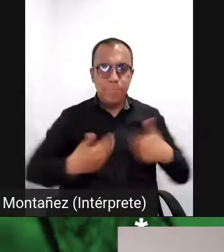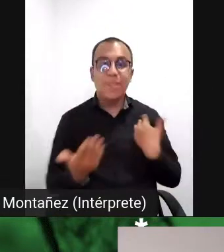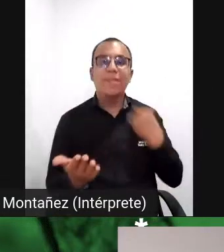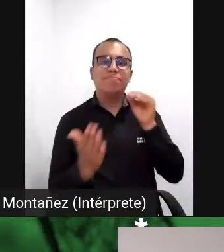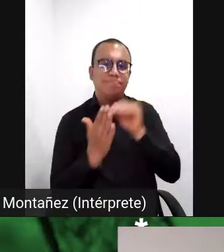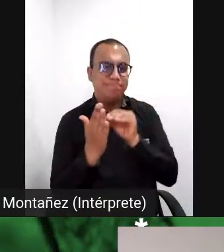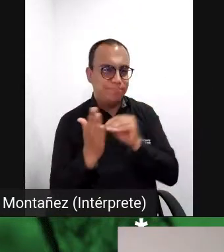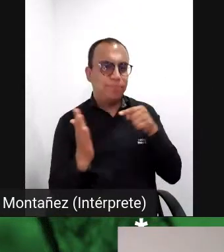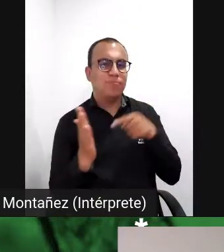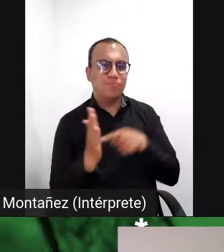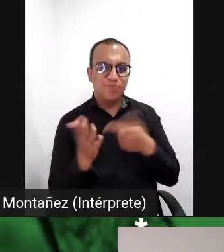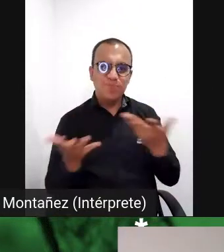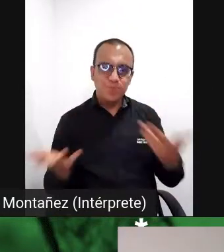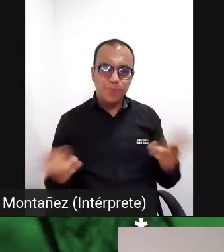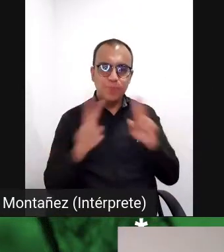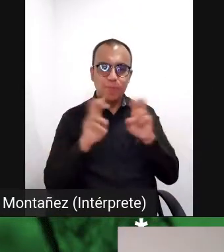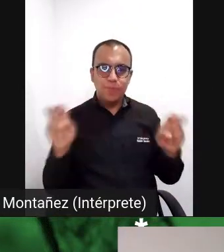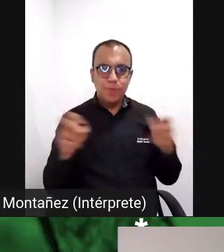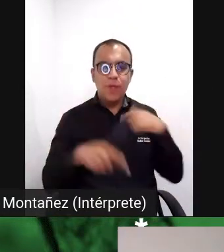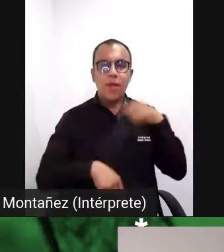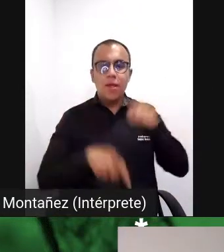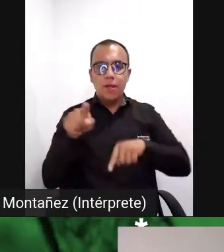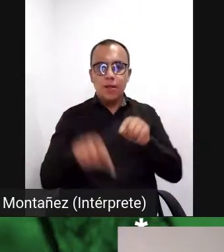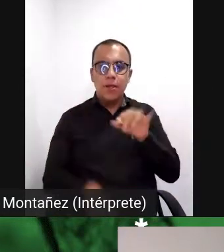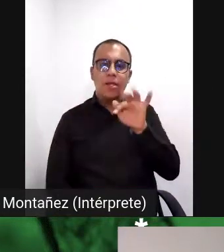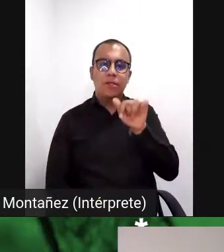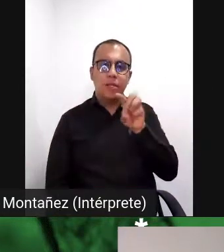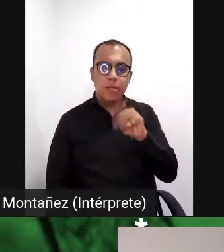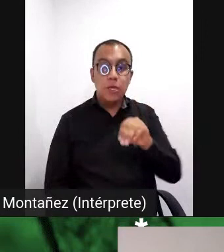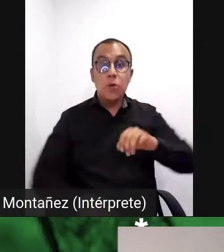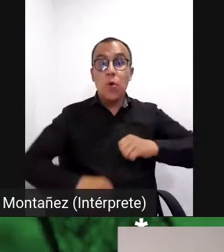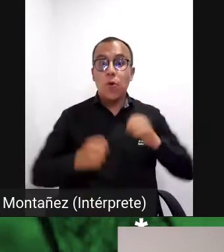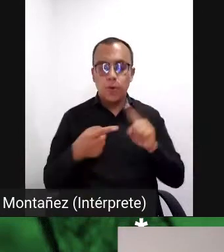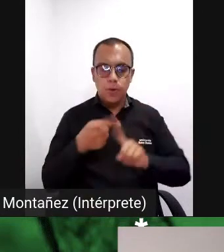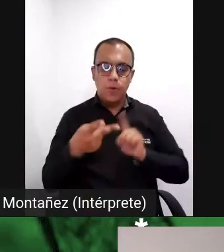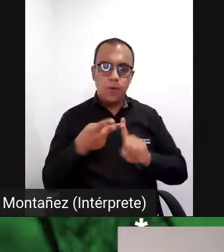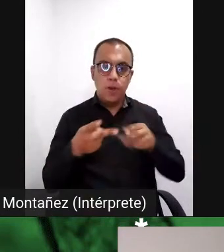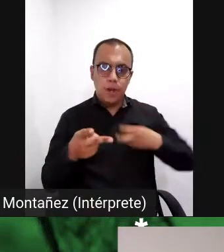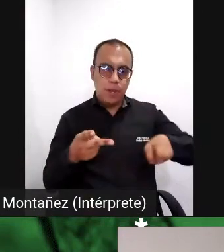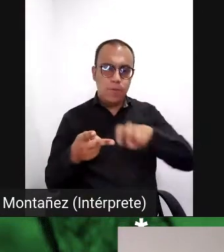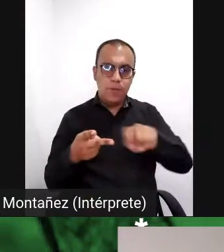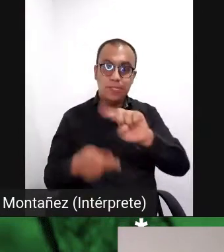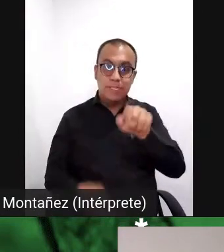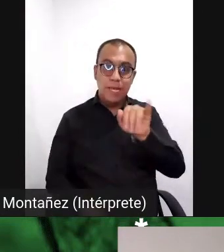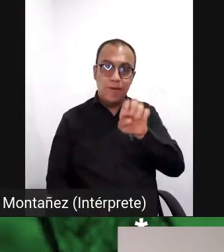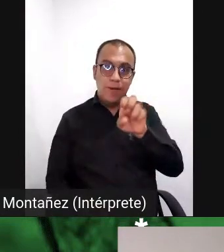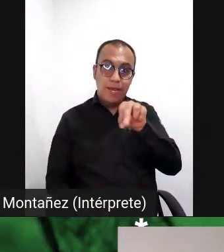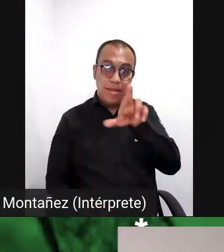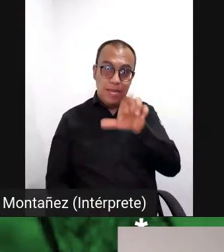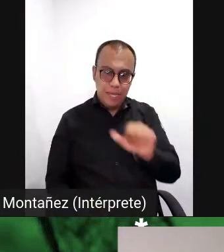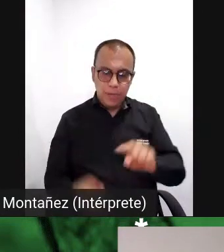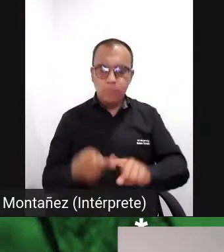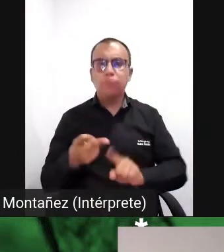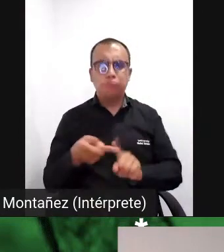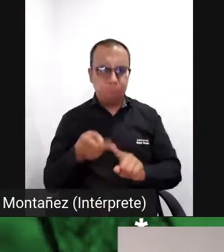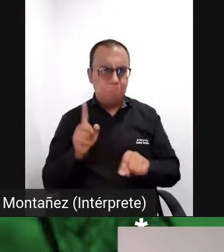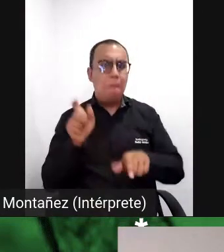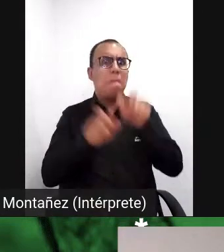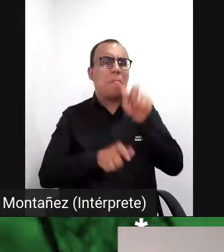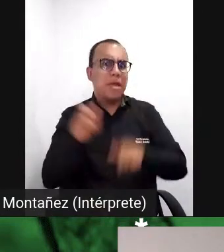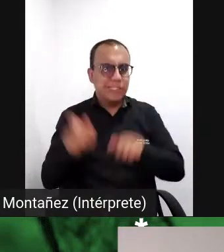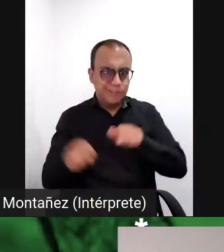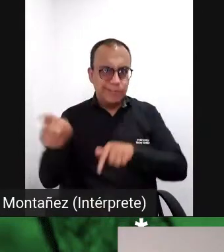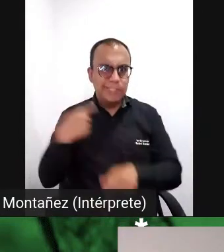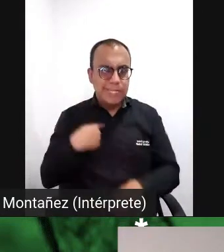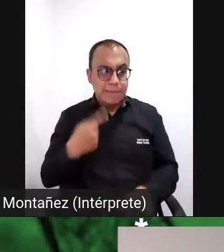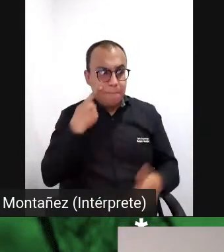como son algunas especies de tingua, la tingua bogotana, la culebra sabanera, incluso también muchas personas le